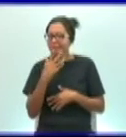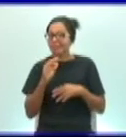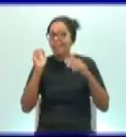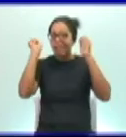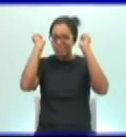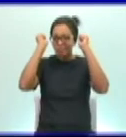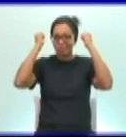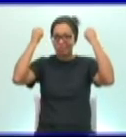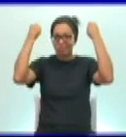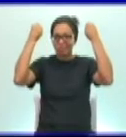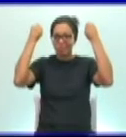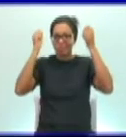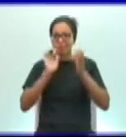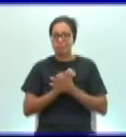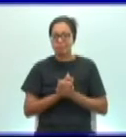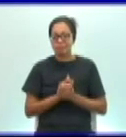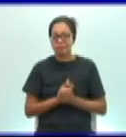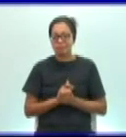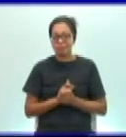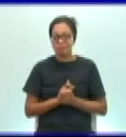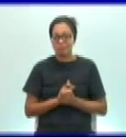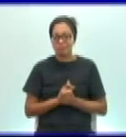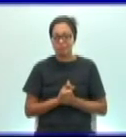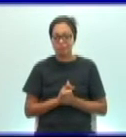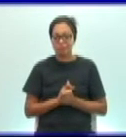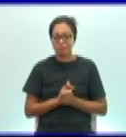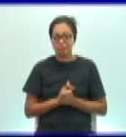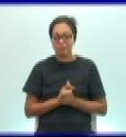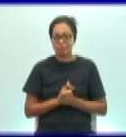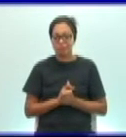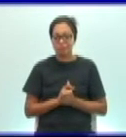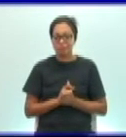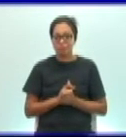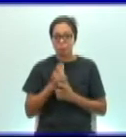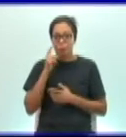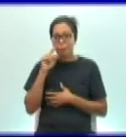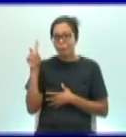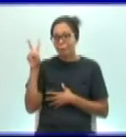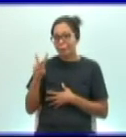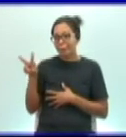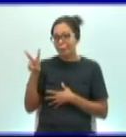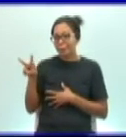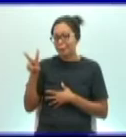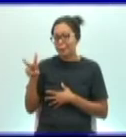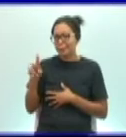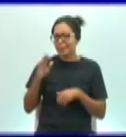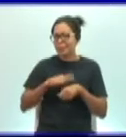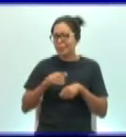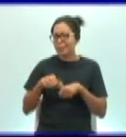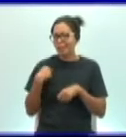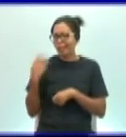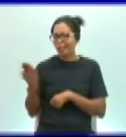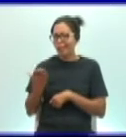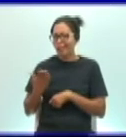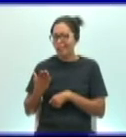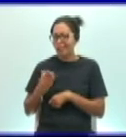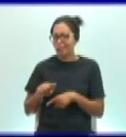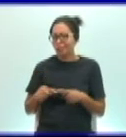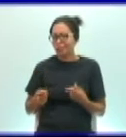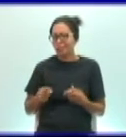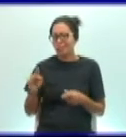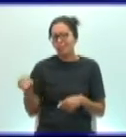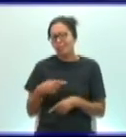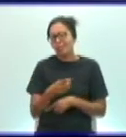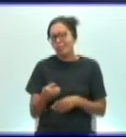Cienfuegos Gorriarán. Ahí lo tenemos. Por lo tanto, observen, por eso fui un poco más rápido, porque son cosas que ya ustedes